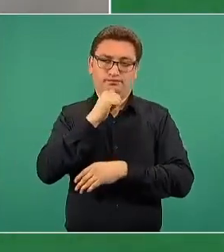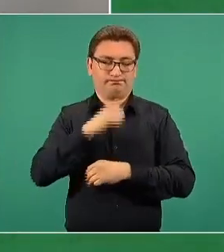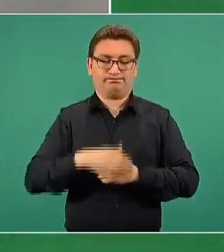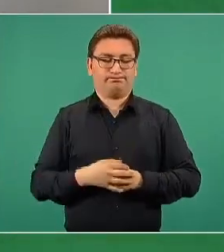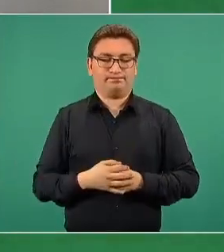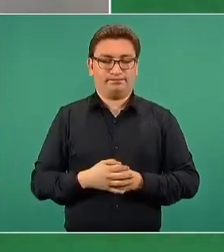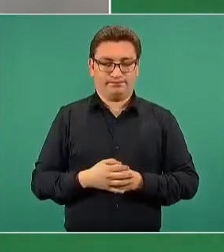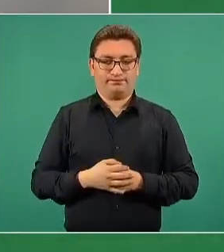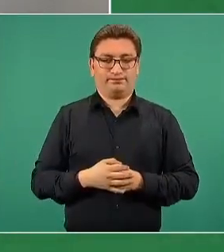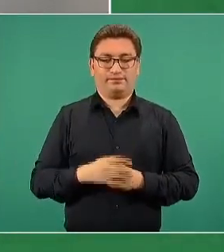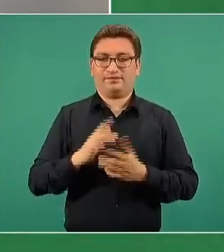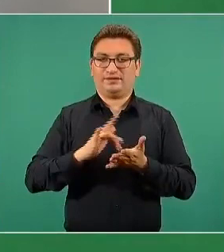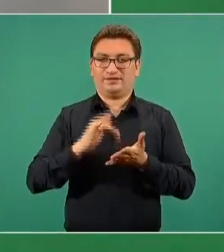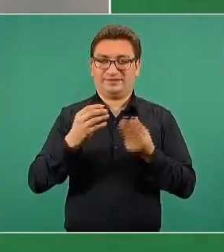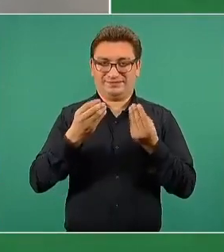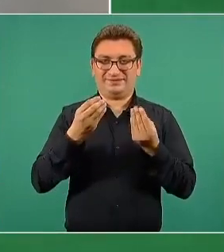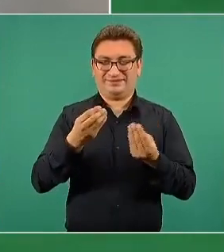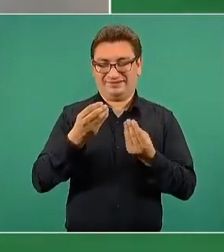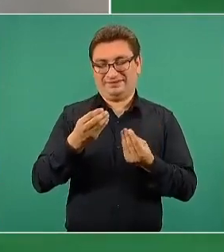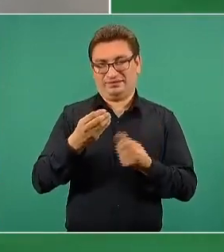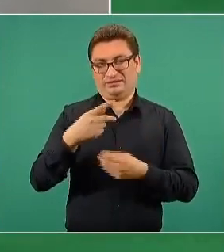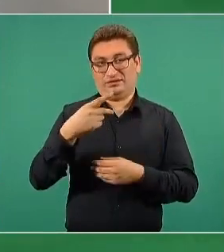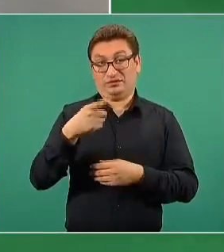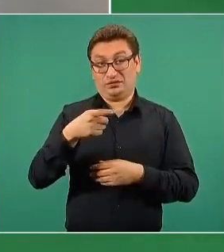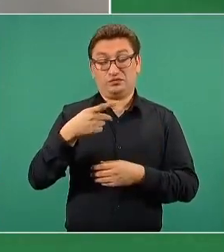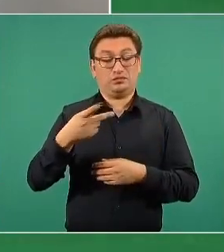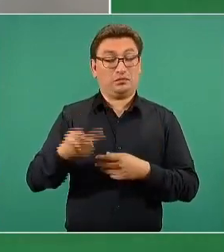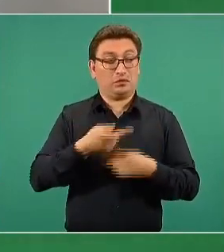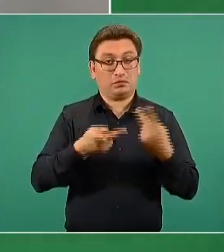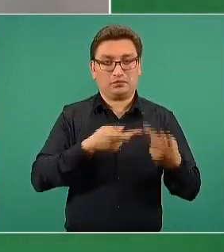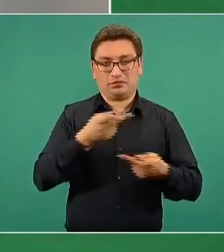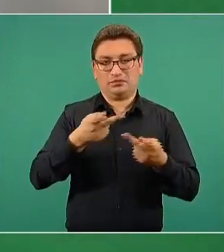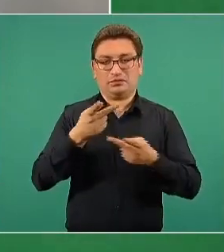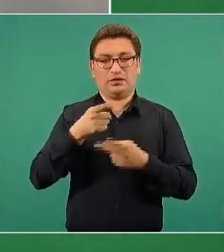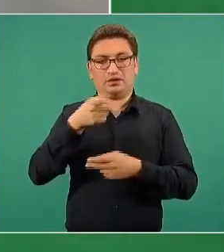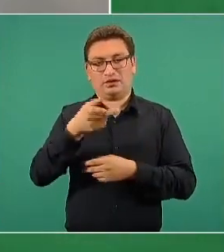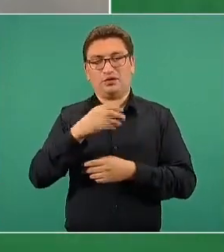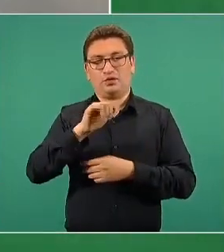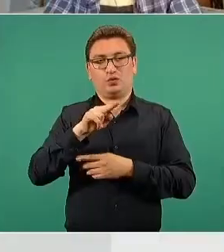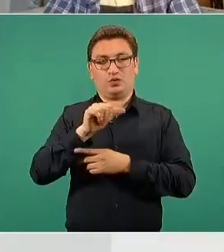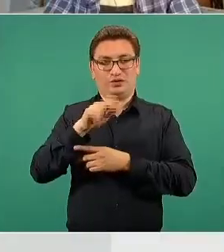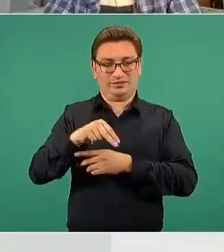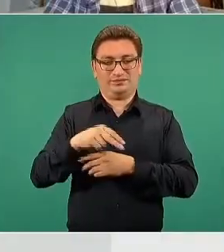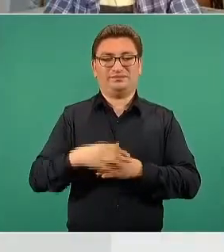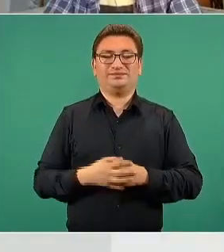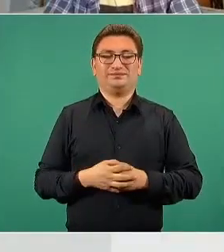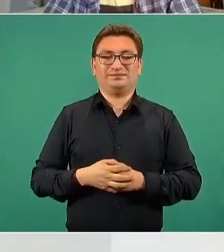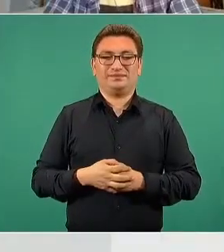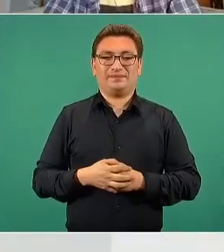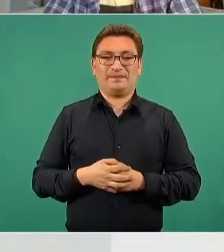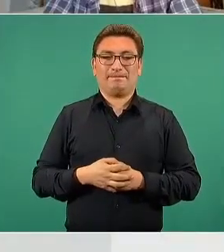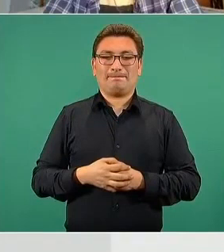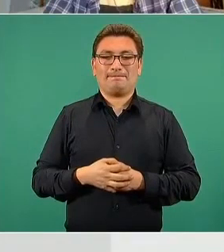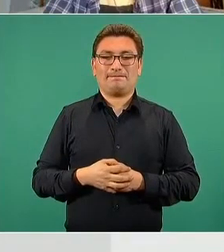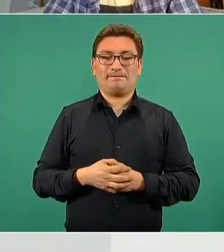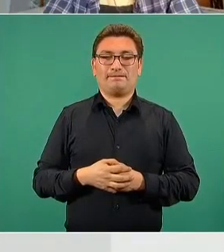combinación. Muchísimas gracias por tus preguntas, estimado Juan. A